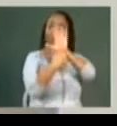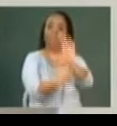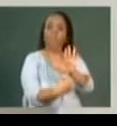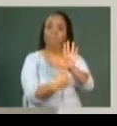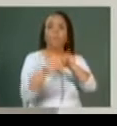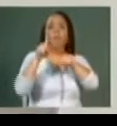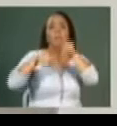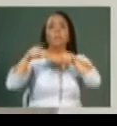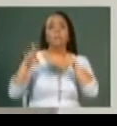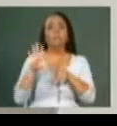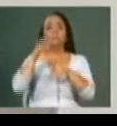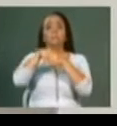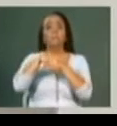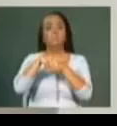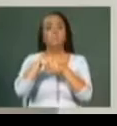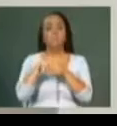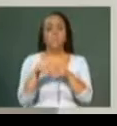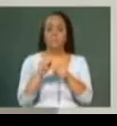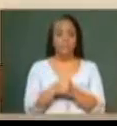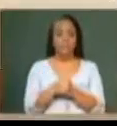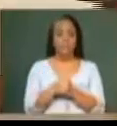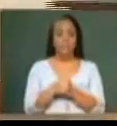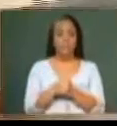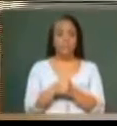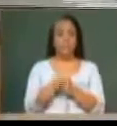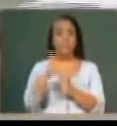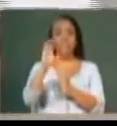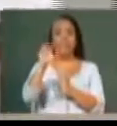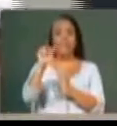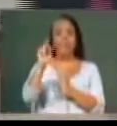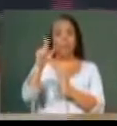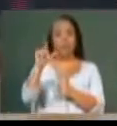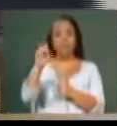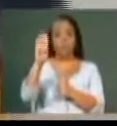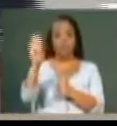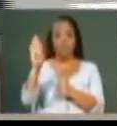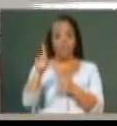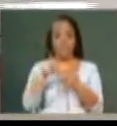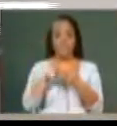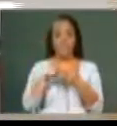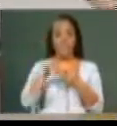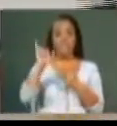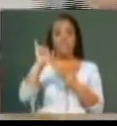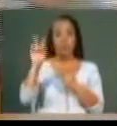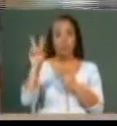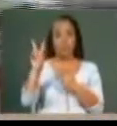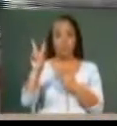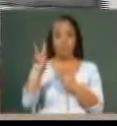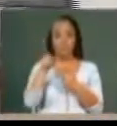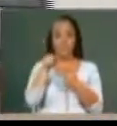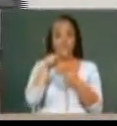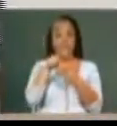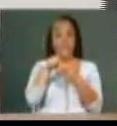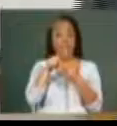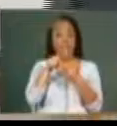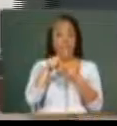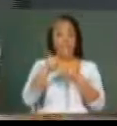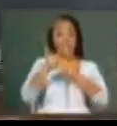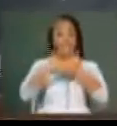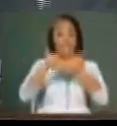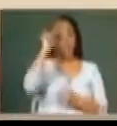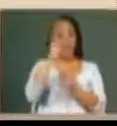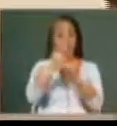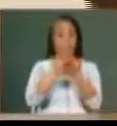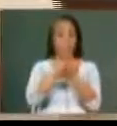de integridad electoral de las universidades de Harvard y Sydney. Lo dicen los costarricenses, que nos